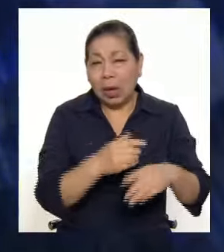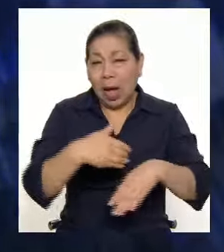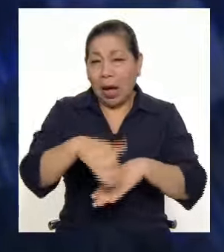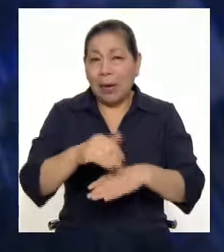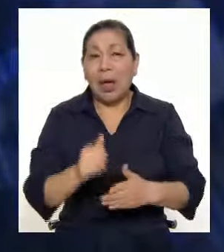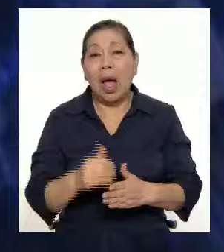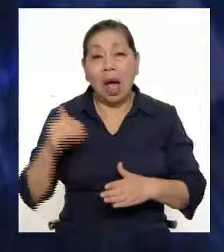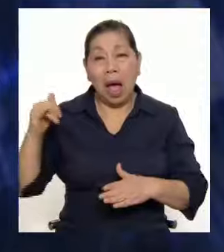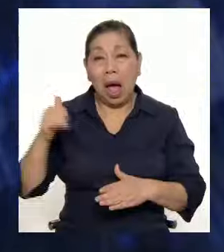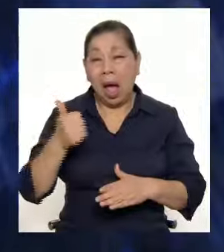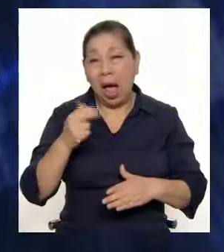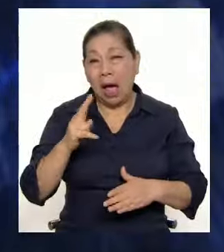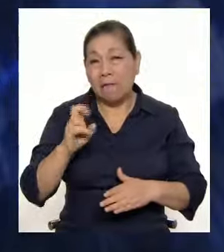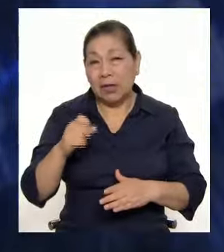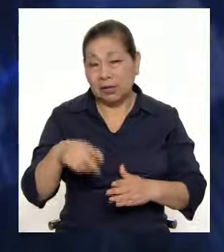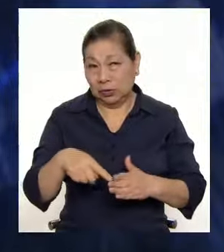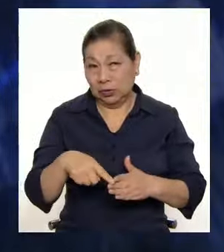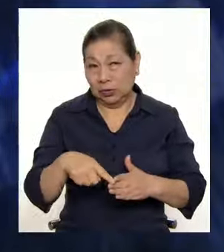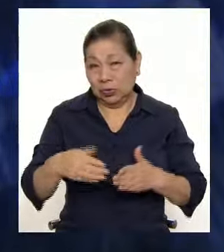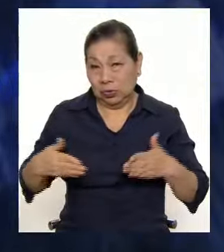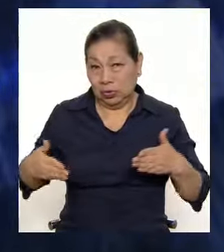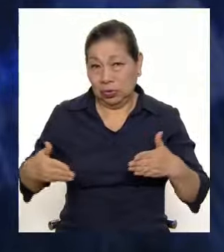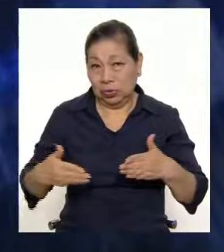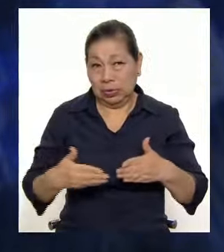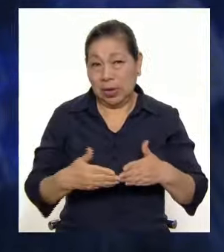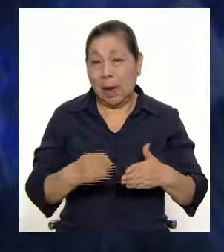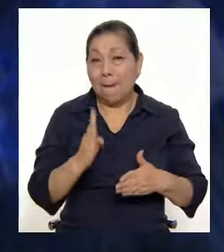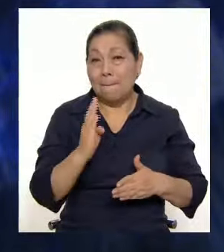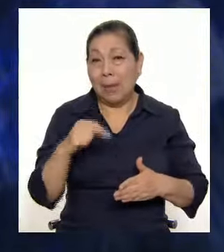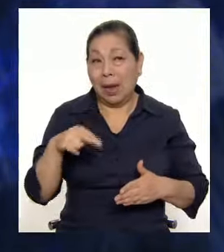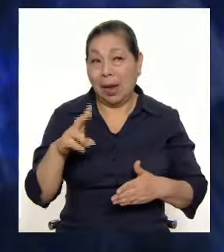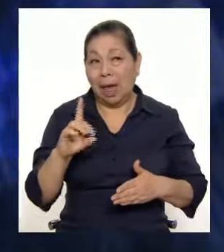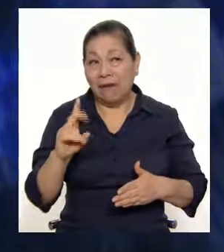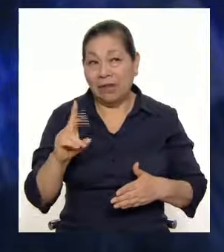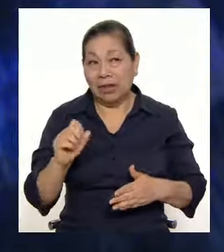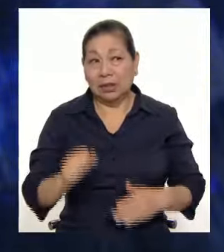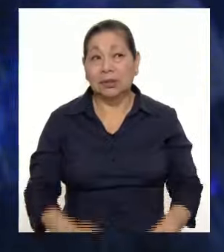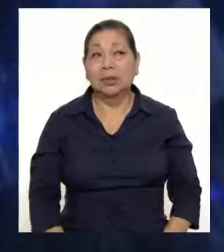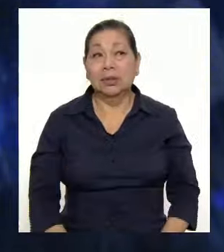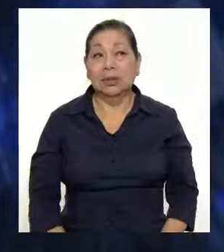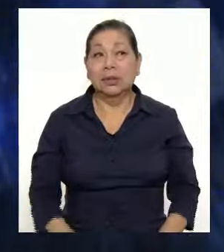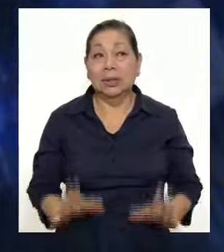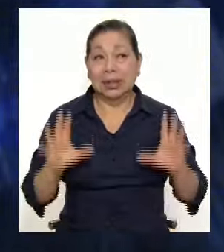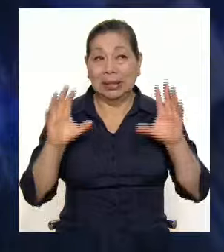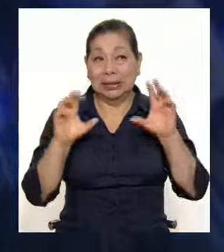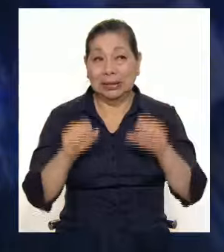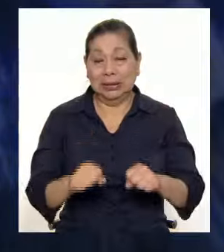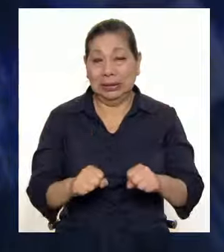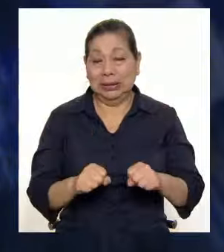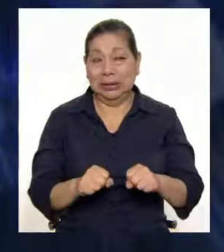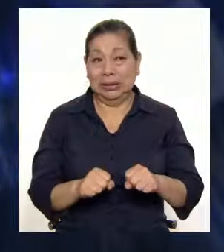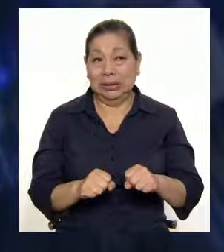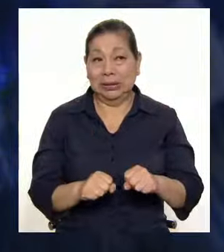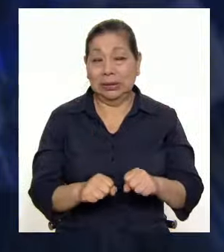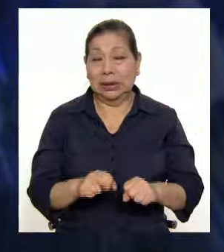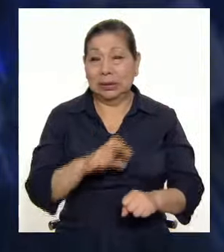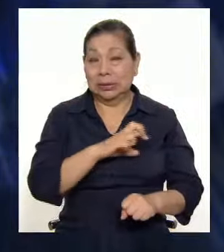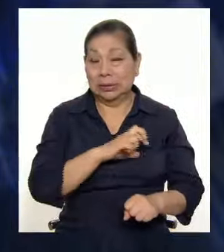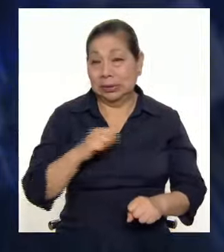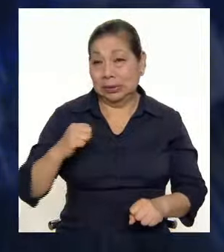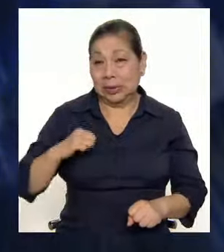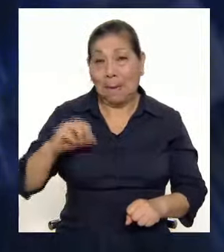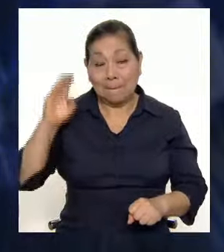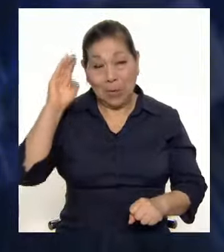avenida Aviación hasta llegar a la avenida Benavides. El hombre fue interceptado por miembros del Serenazgo